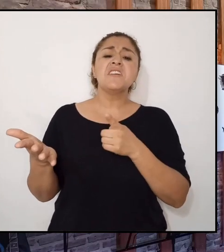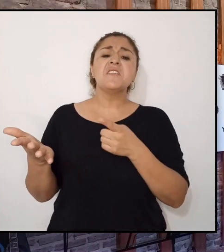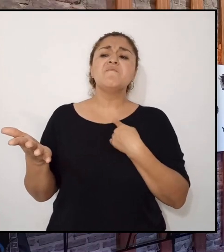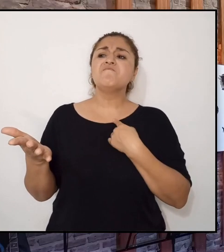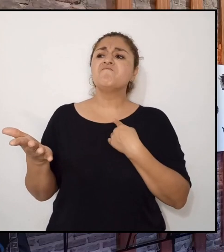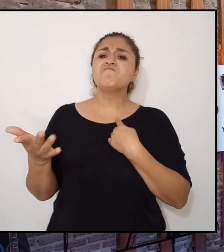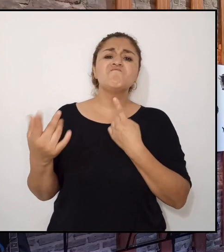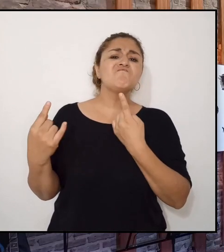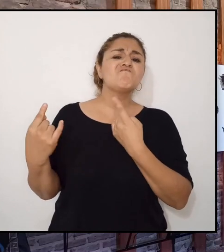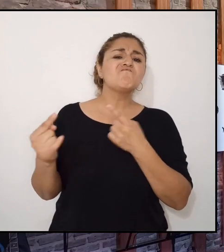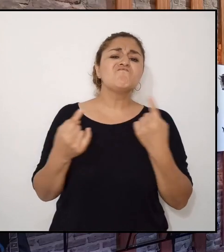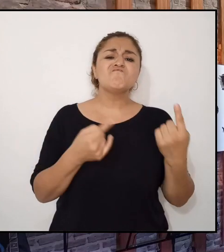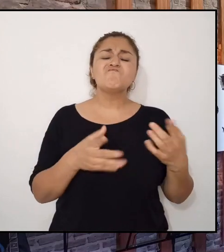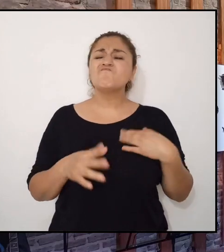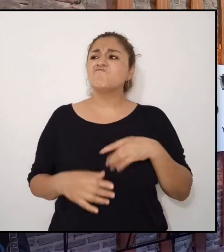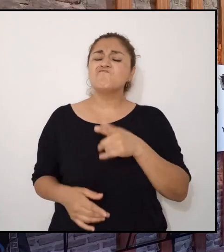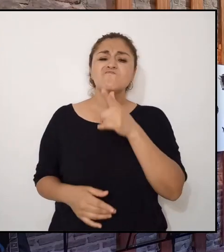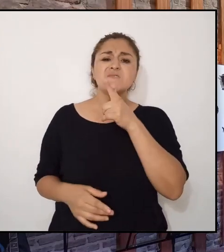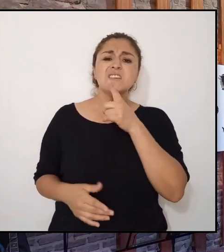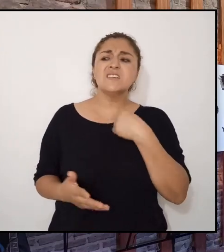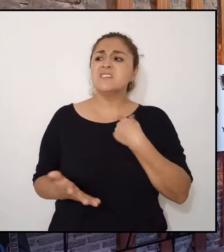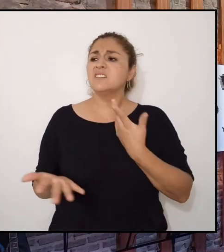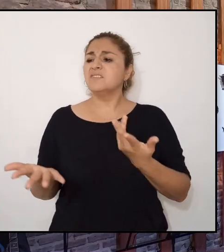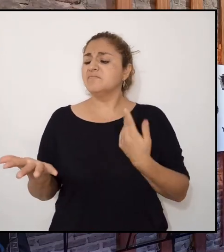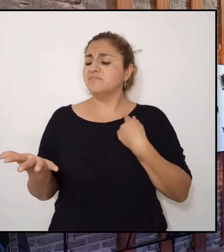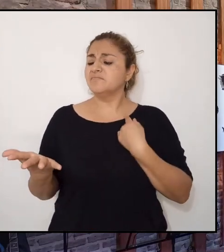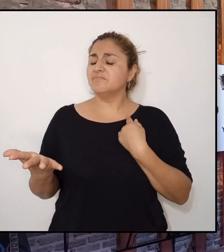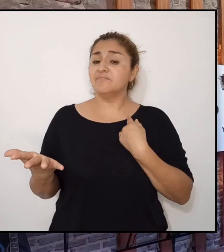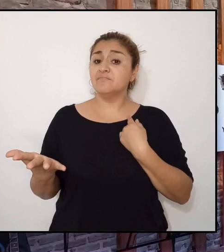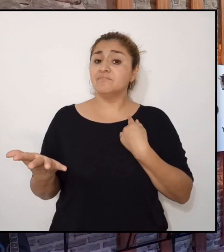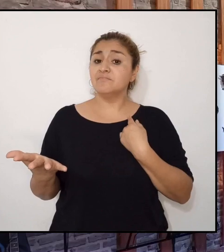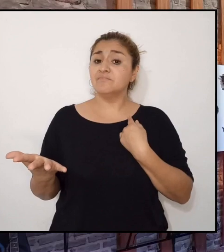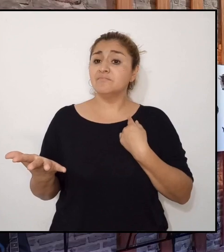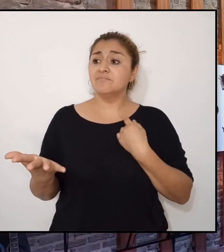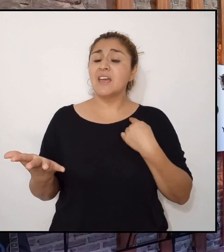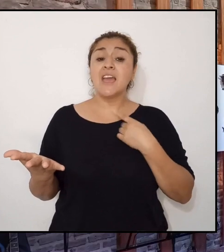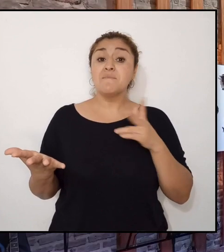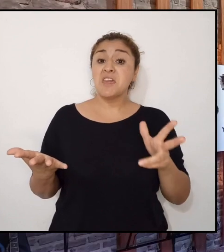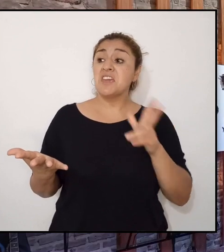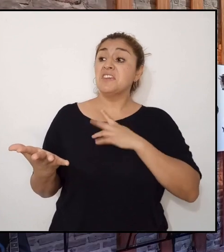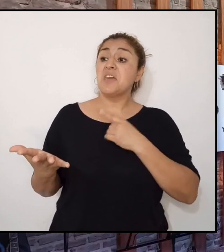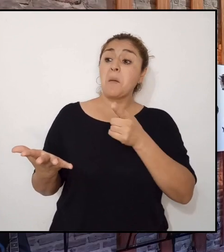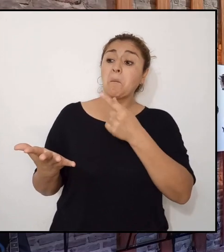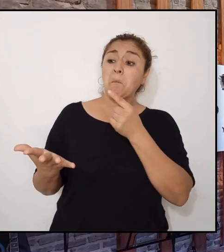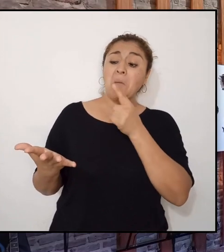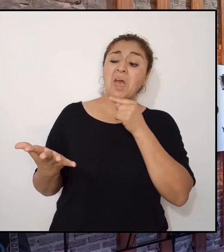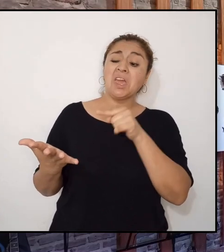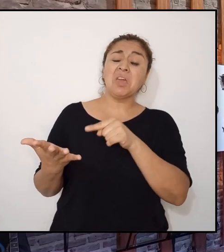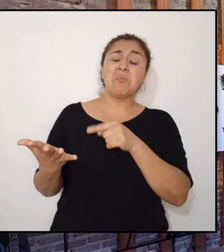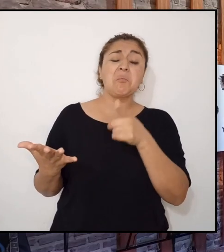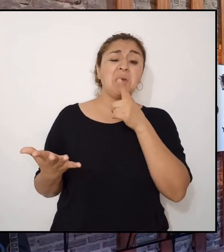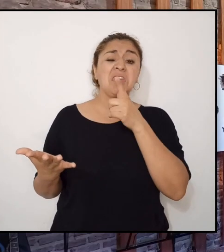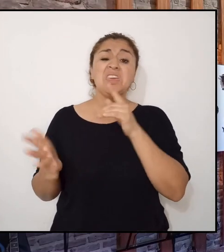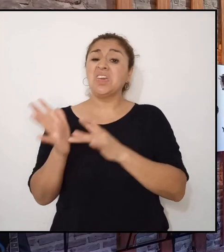¿En Jesús? ¿Sí? Porque en realidad Jesús no es Dios.